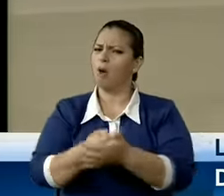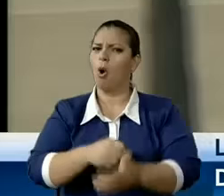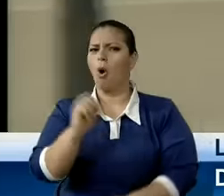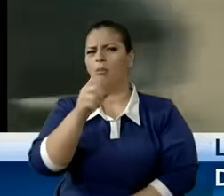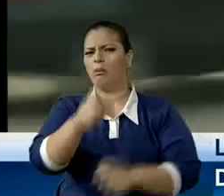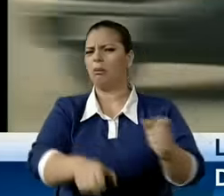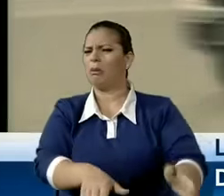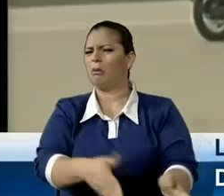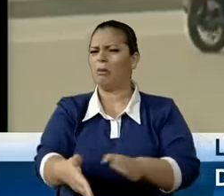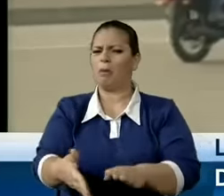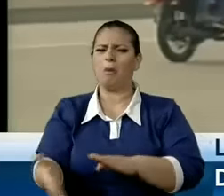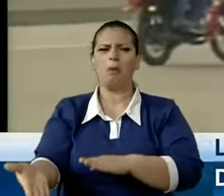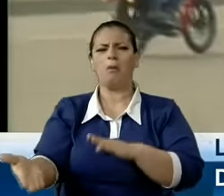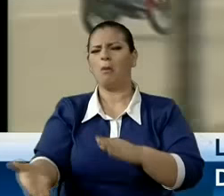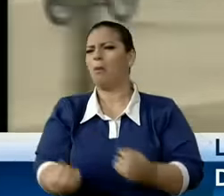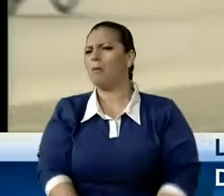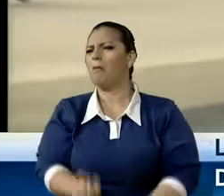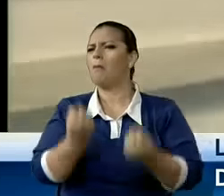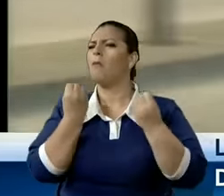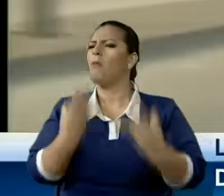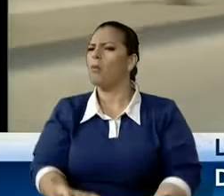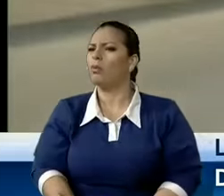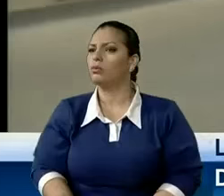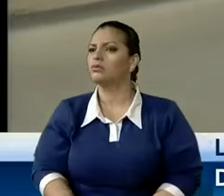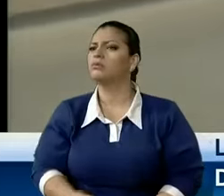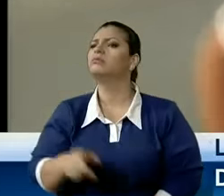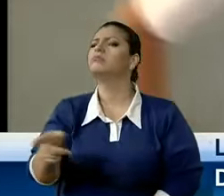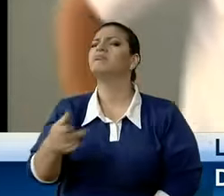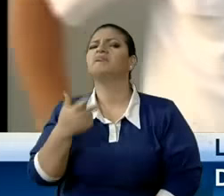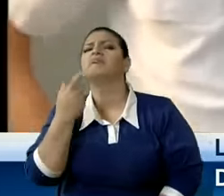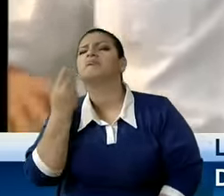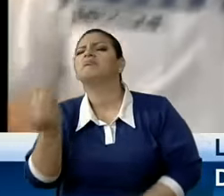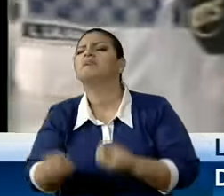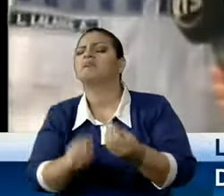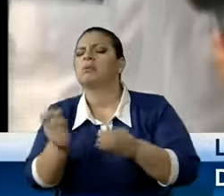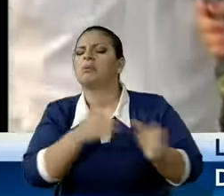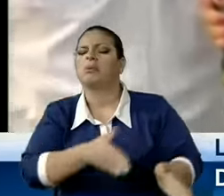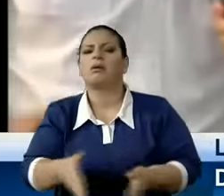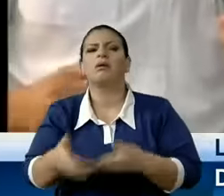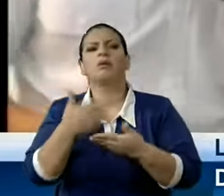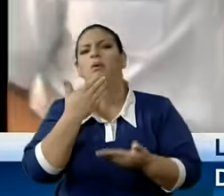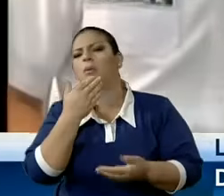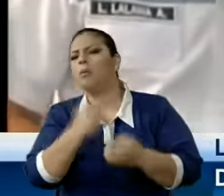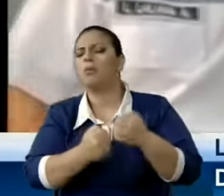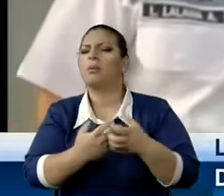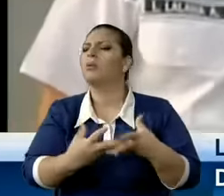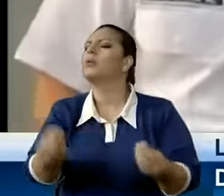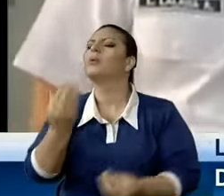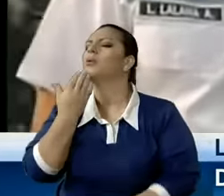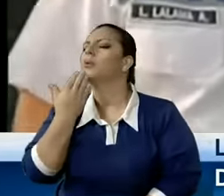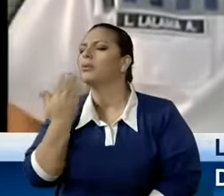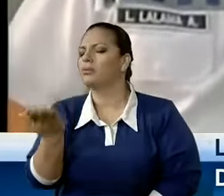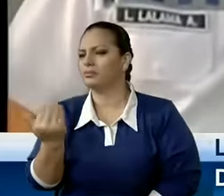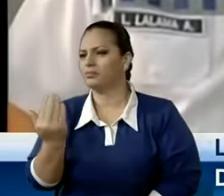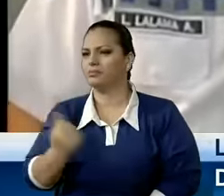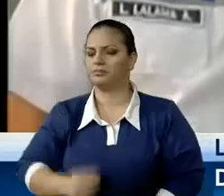colocación de 6 nuevos radares. Buenos días. Sí, buenos días. Efectivamente, nosotros en esta avenida y también en la vía La